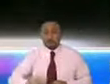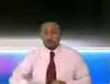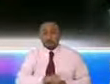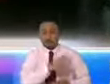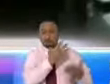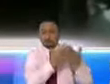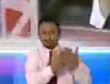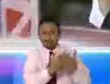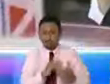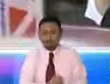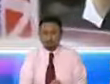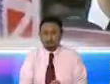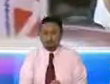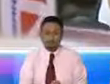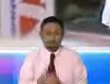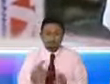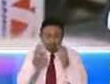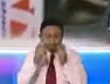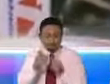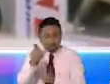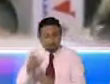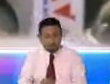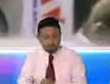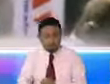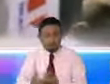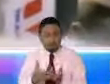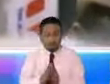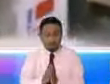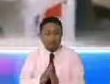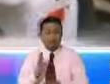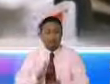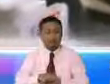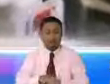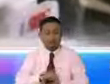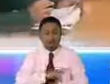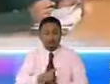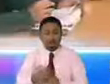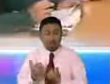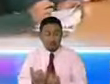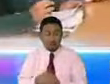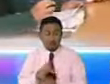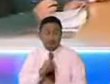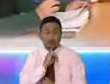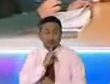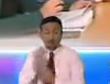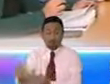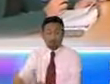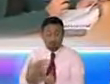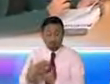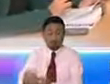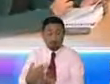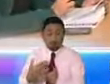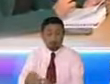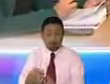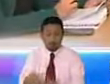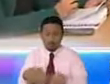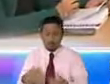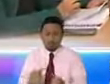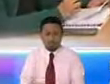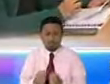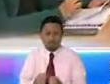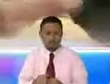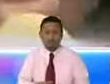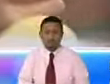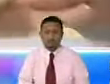Jorge Glass. El fiscal argumentaba que este pedido se hacía pues la información proveniente de los Estados Unidos sería contundente en este